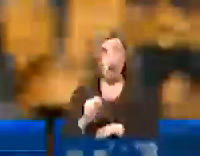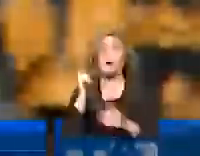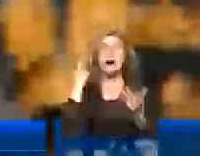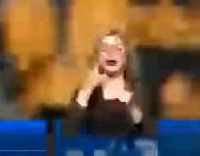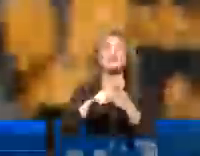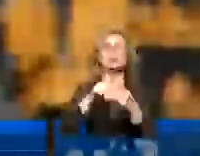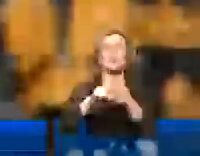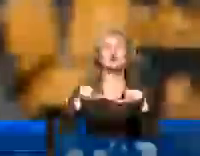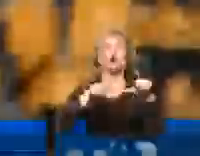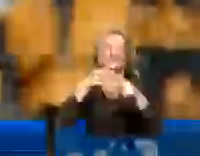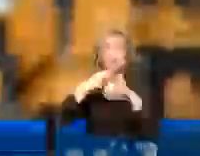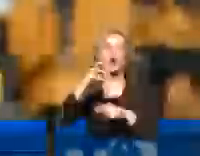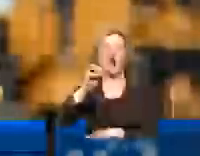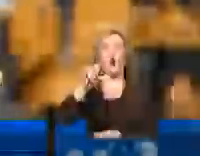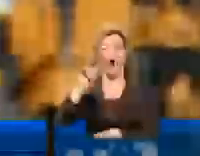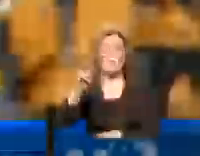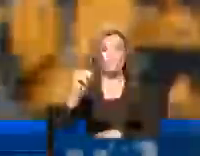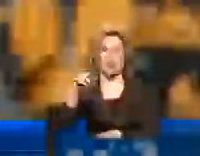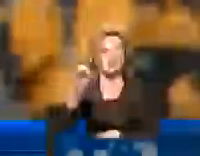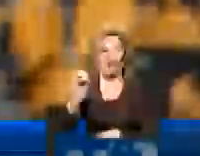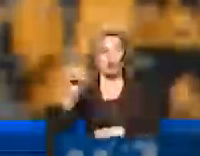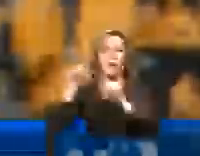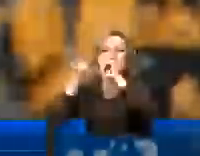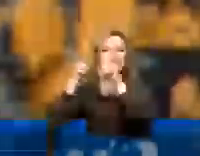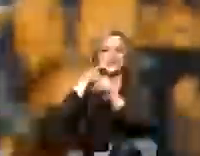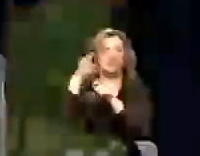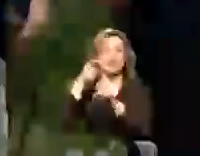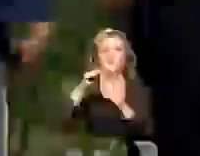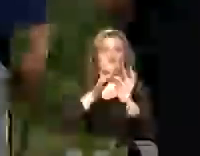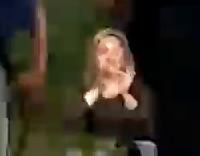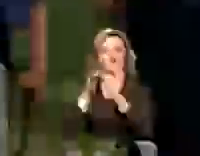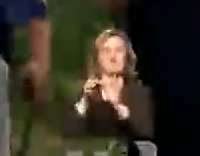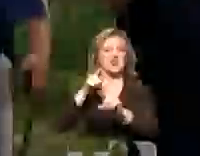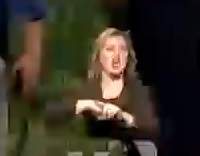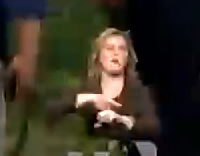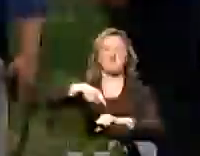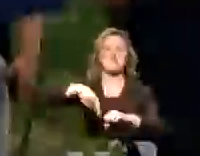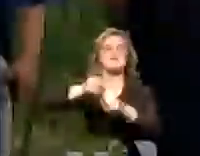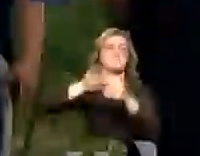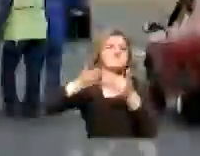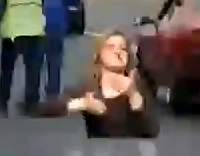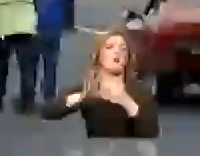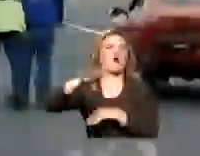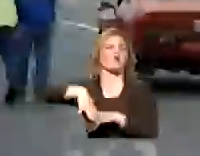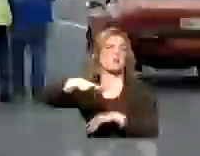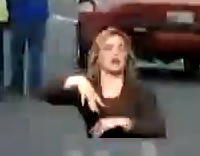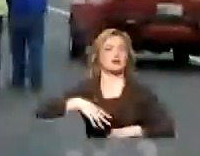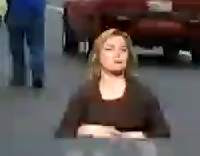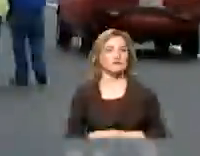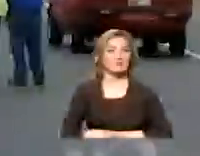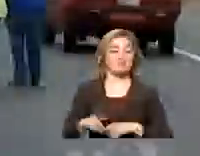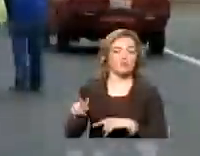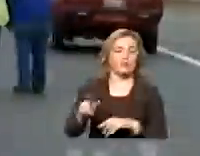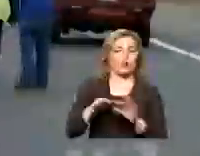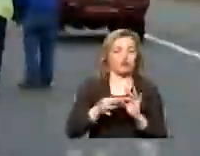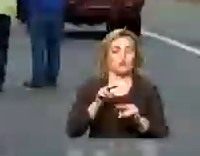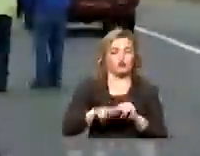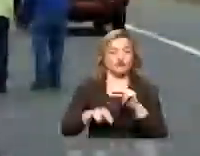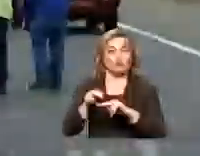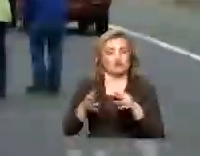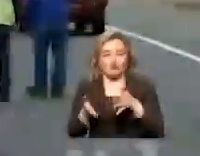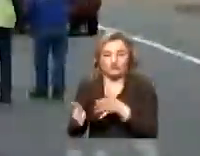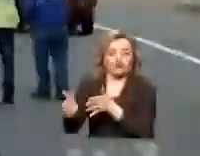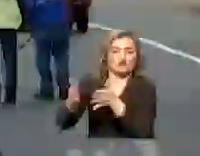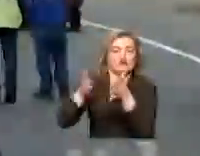la concesionaria, la intervención duraría al menos 4 meses más. La concesión incluye también la construcción de un paso lateral en